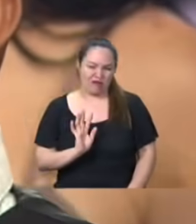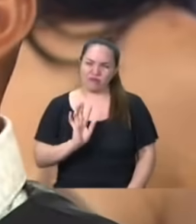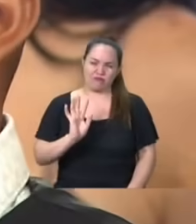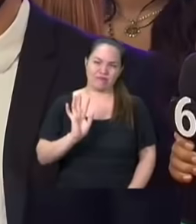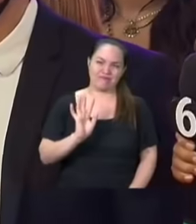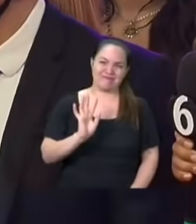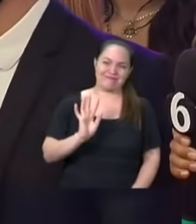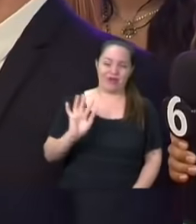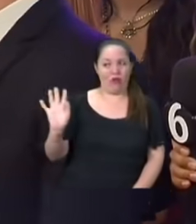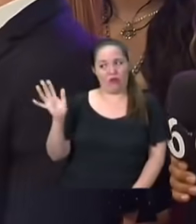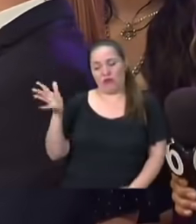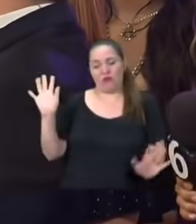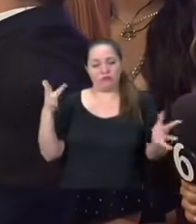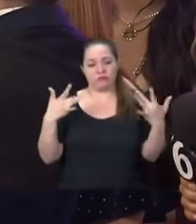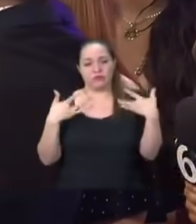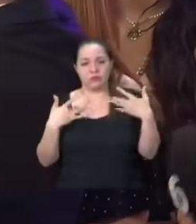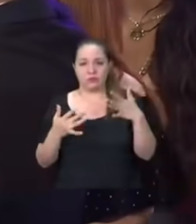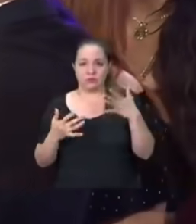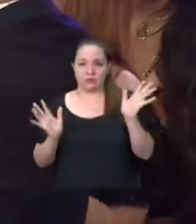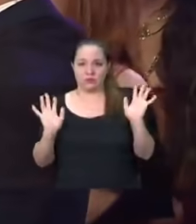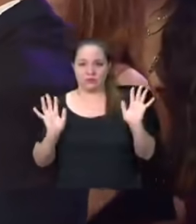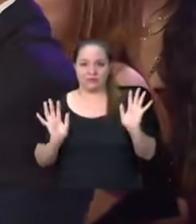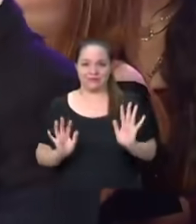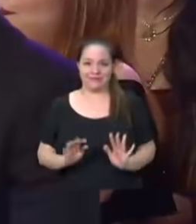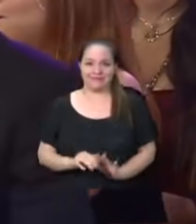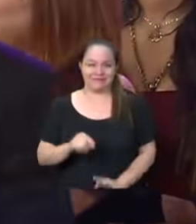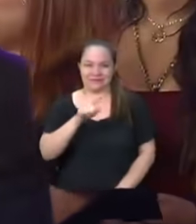No era tóxica. No, era tóxica.